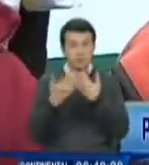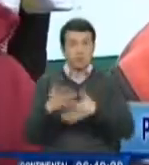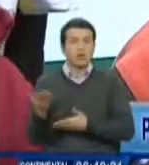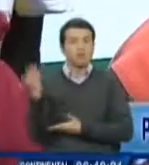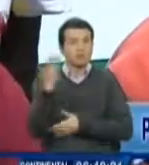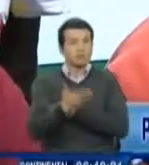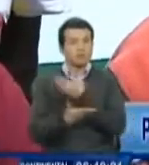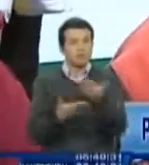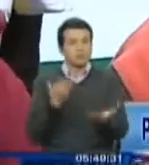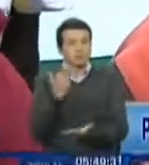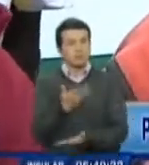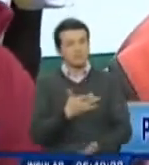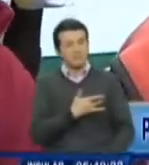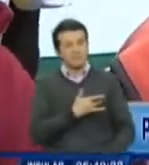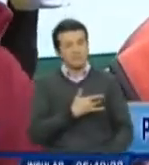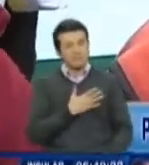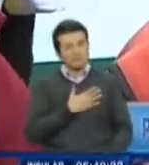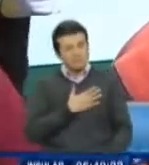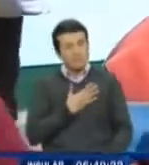lugar